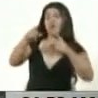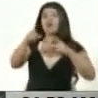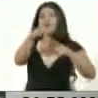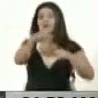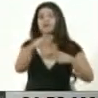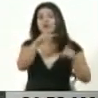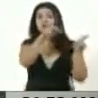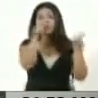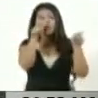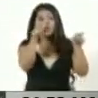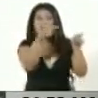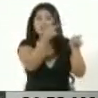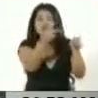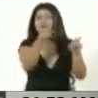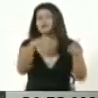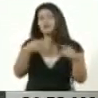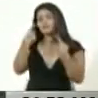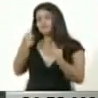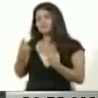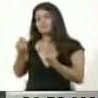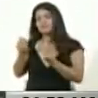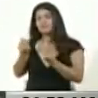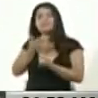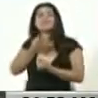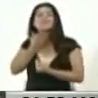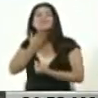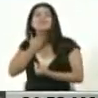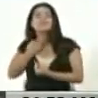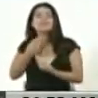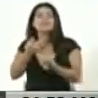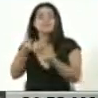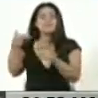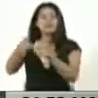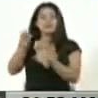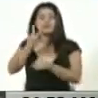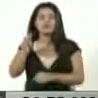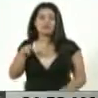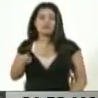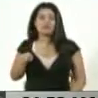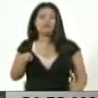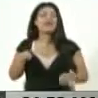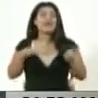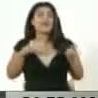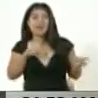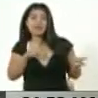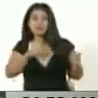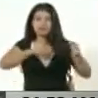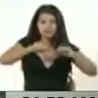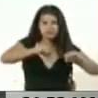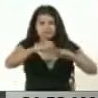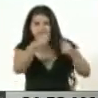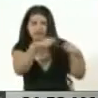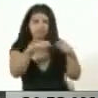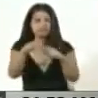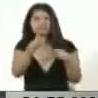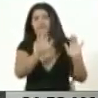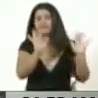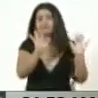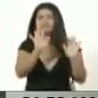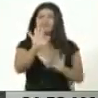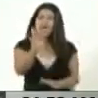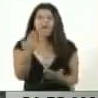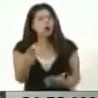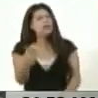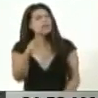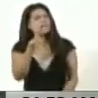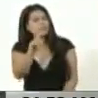petróleo venezolano, lo que quiere es venir a tomar el petróleo venezolano y lo quieren hacer por cualquier vía. Ahora, tiene Venezuela derecho